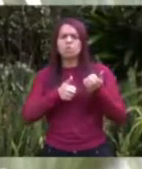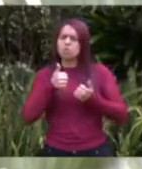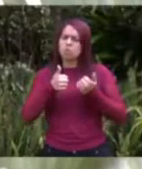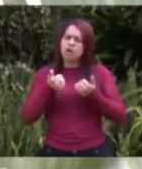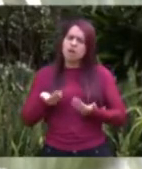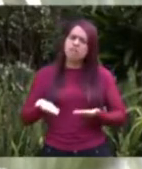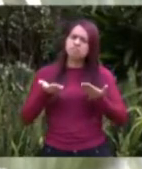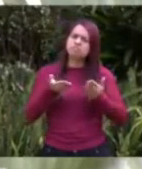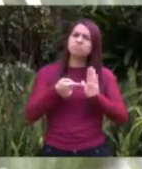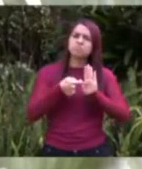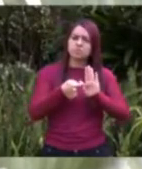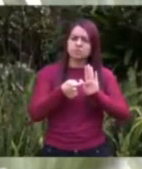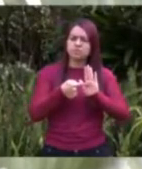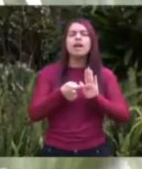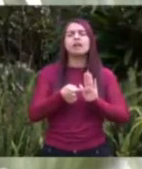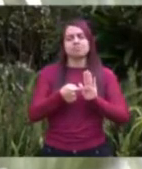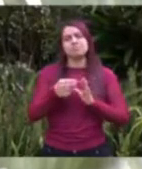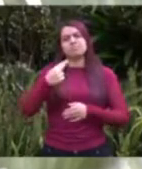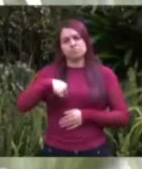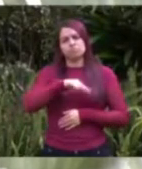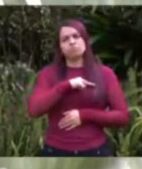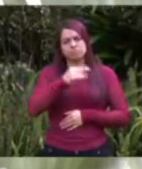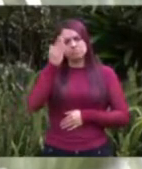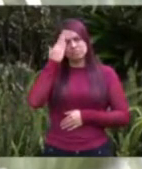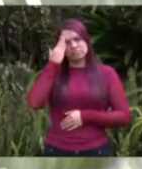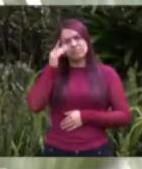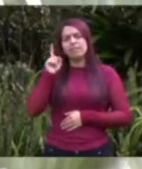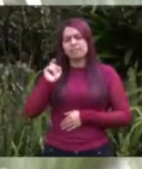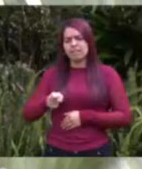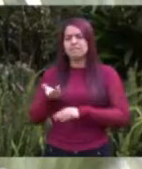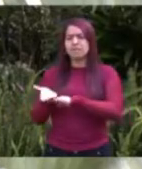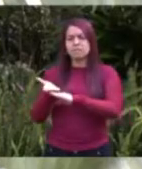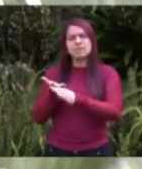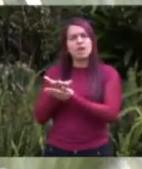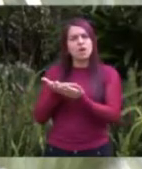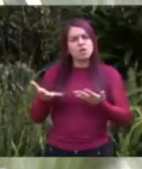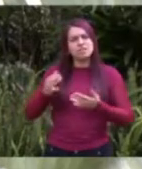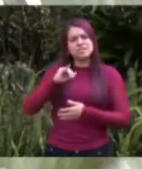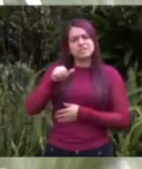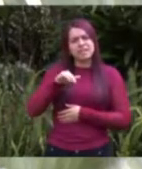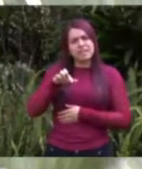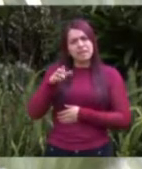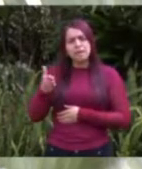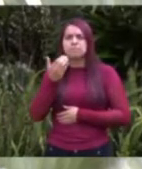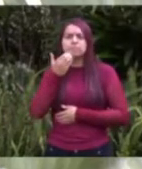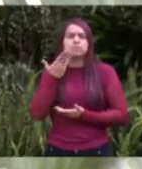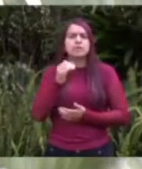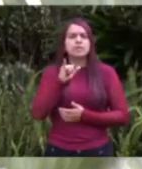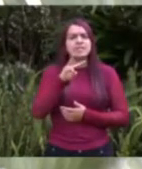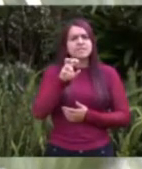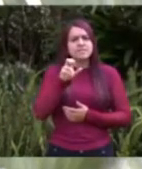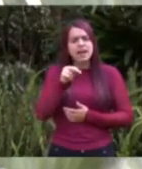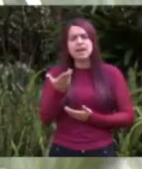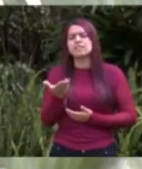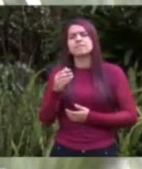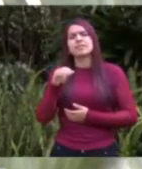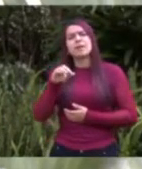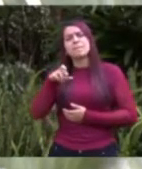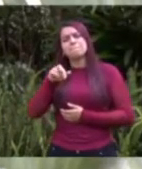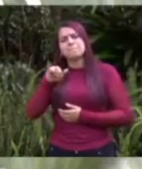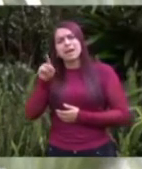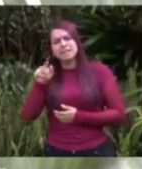también en su momento solicitamos la exclusión de la JEP y negar cualquier beneficio a Iván Márquez, a alias El Paisa y a